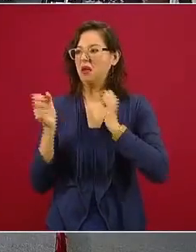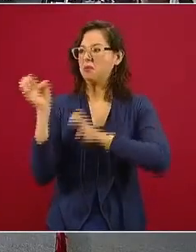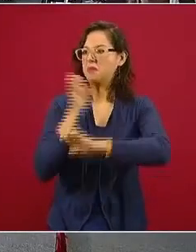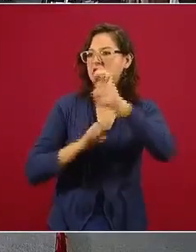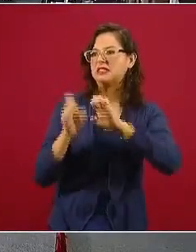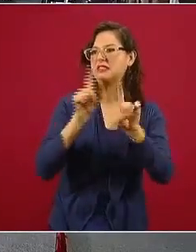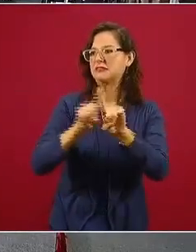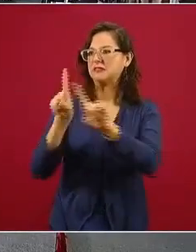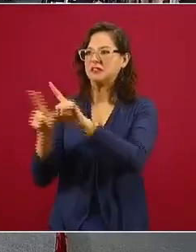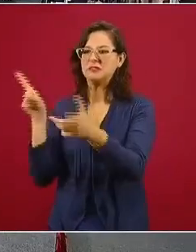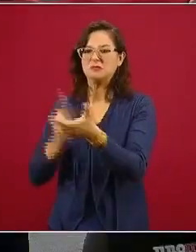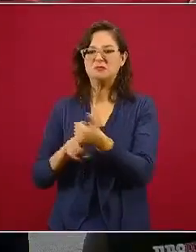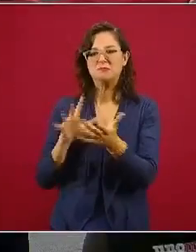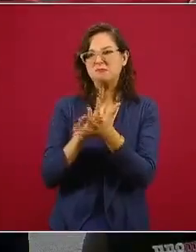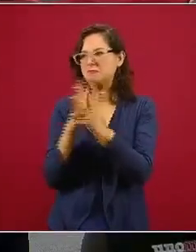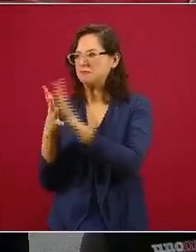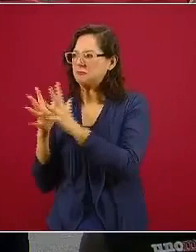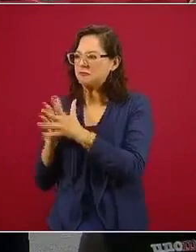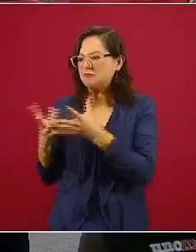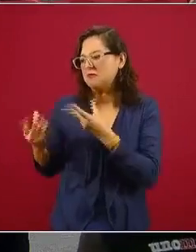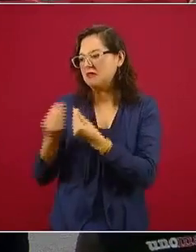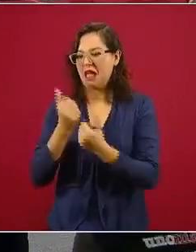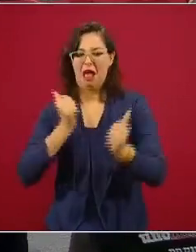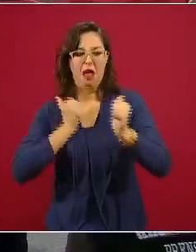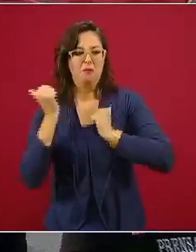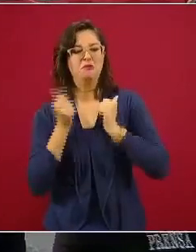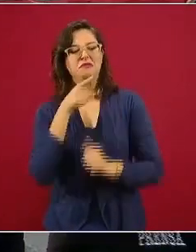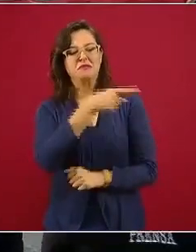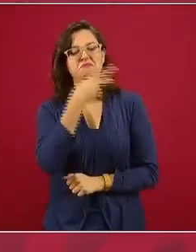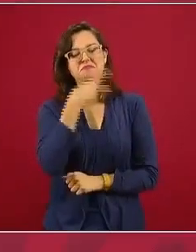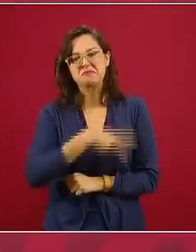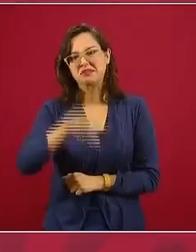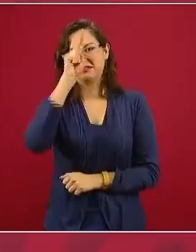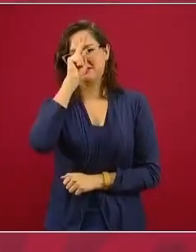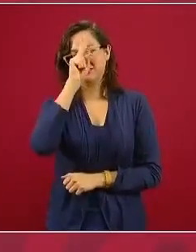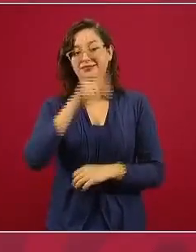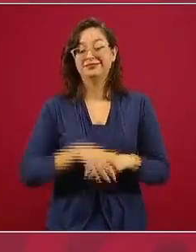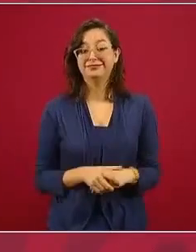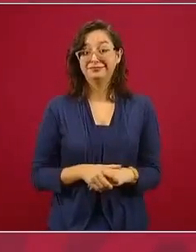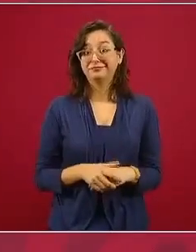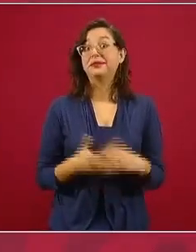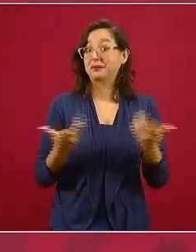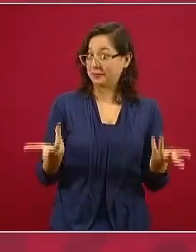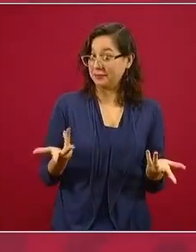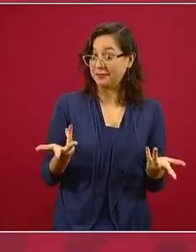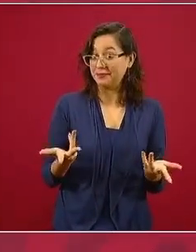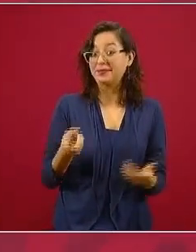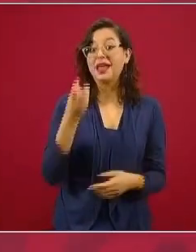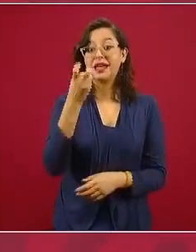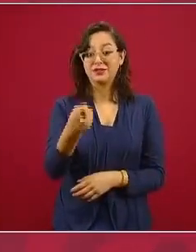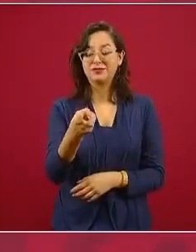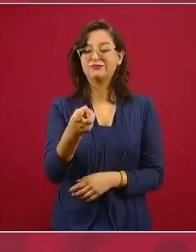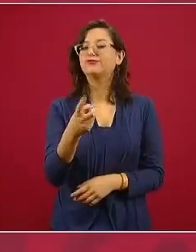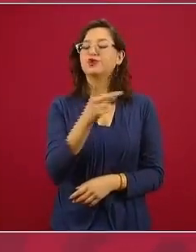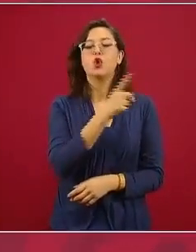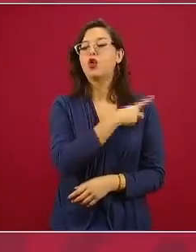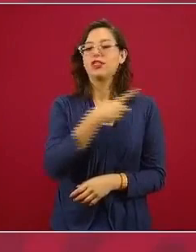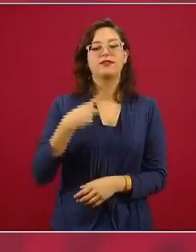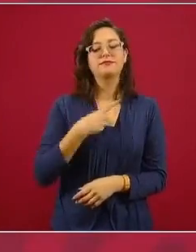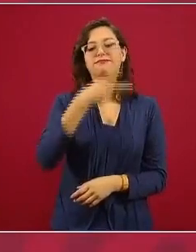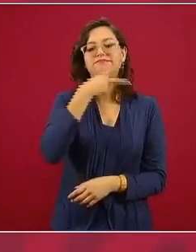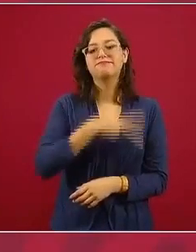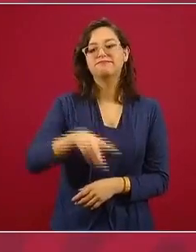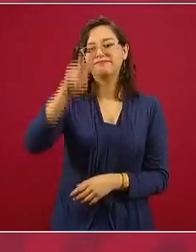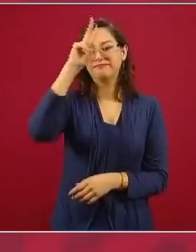multinacionales. Entonces no hay que ser analfabeta político. Bueno, hasta ahí vamos a quedar. Aquí está la